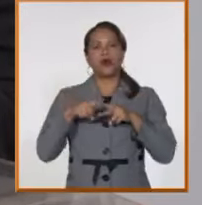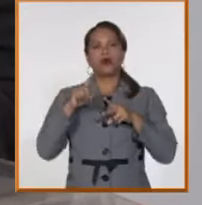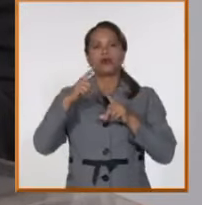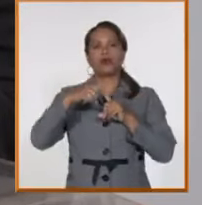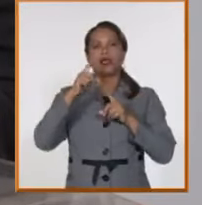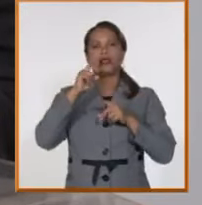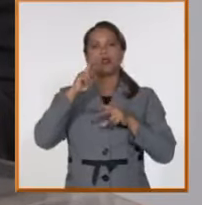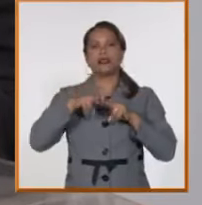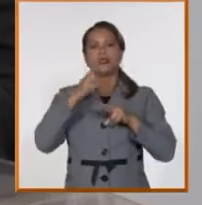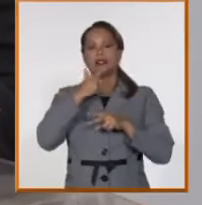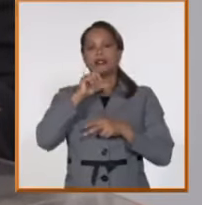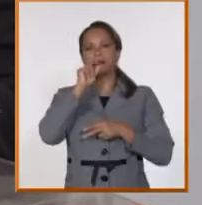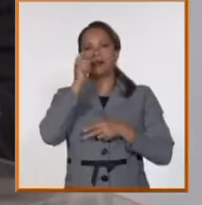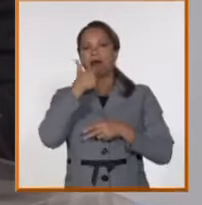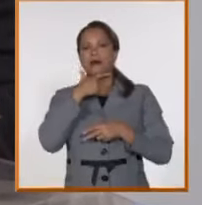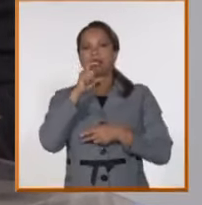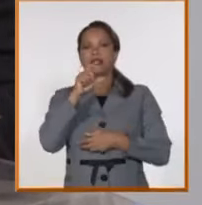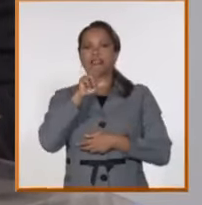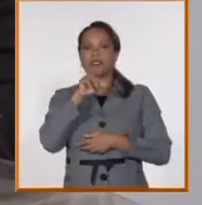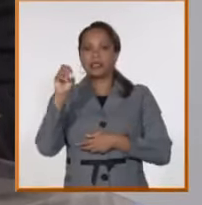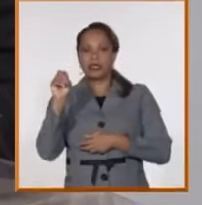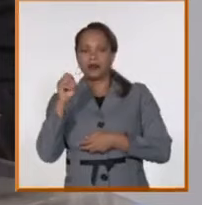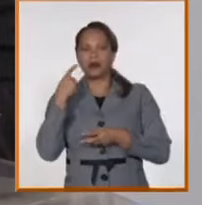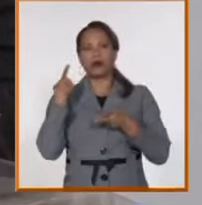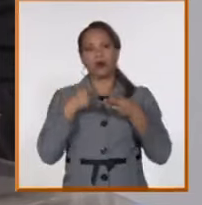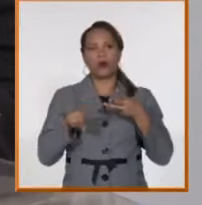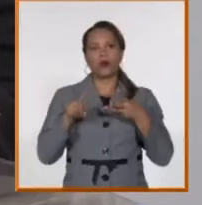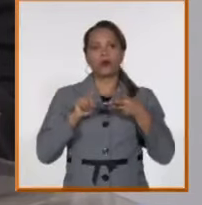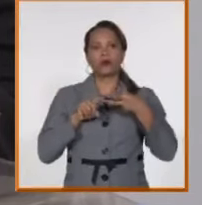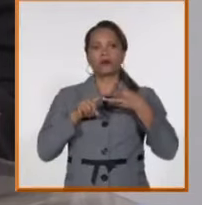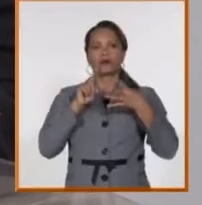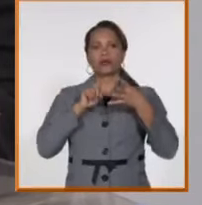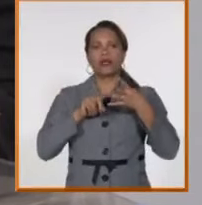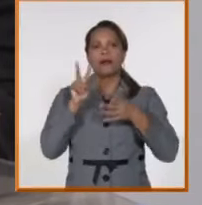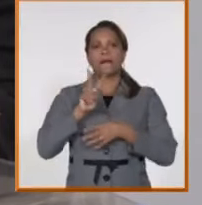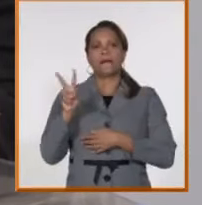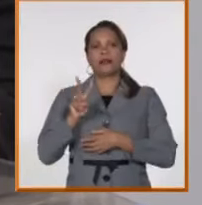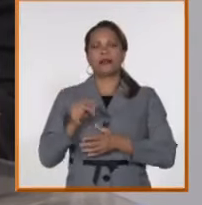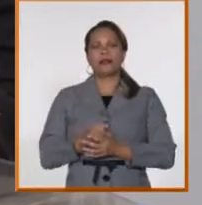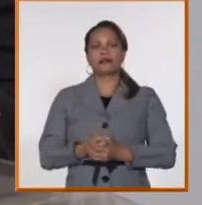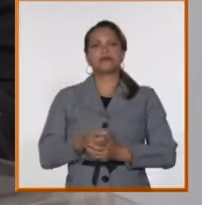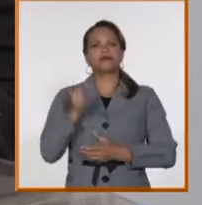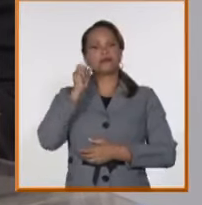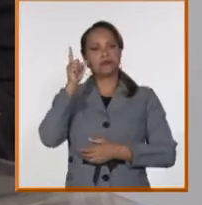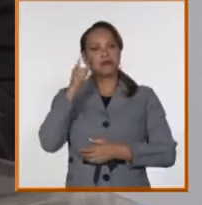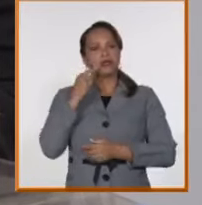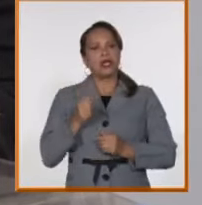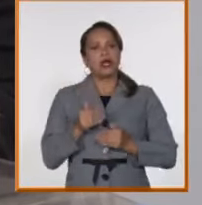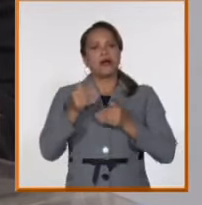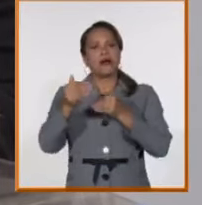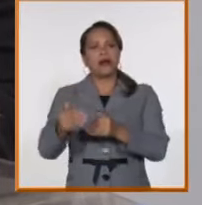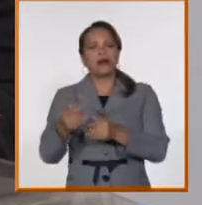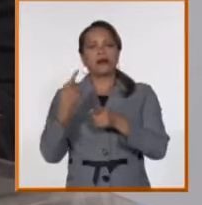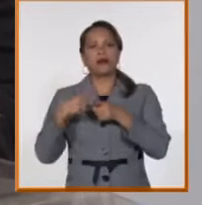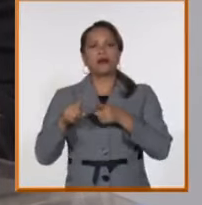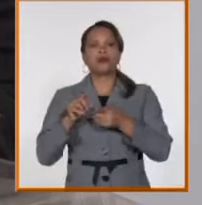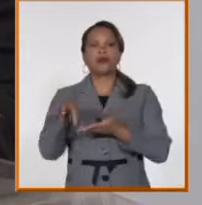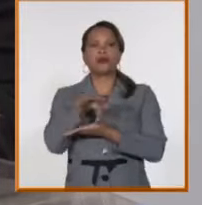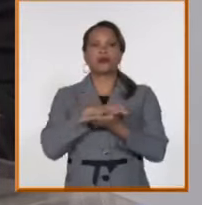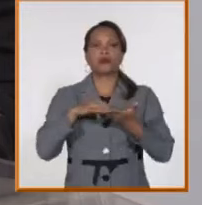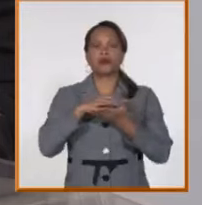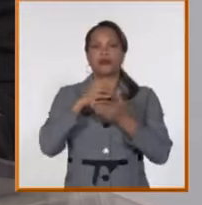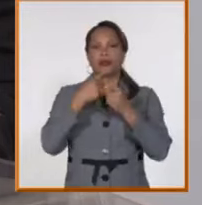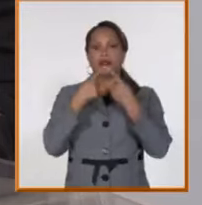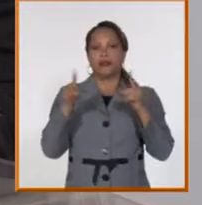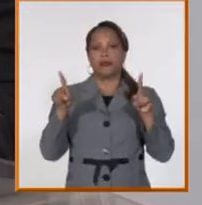cerro Y tenemos la del mu que también está en el pedado que son esta experiencia hemos logrado extenderla a otras partes del país por ejemplo en el caso